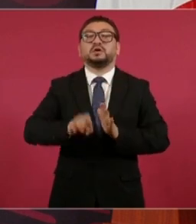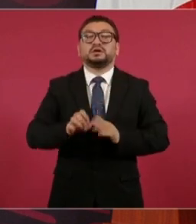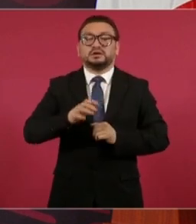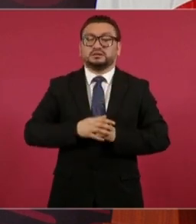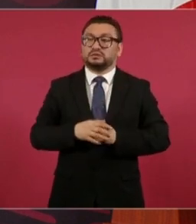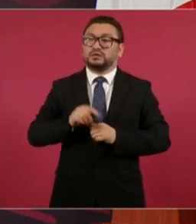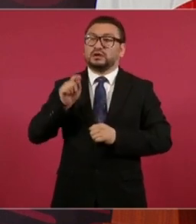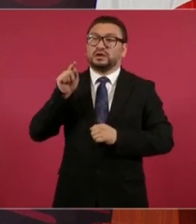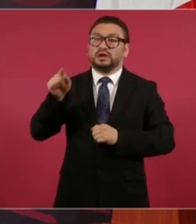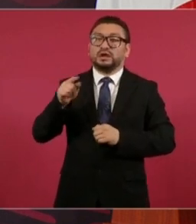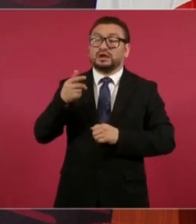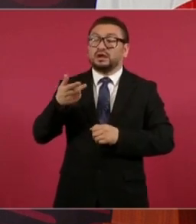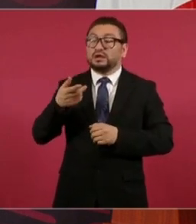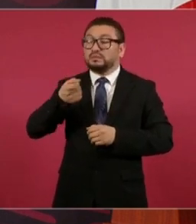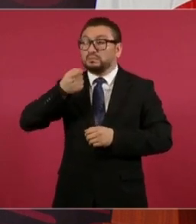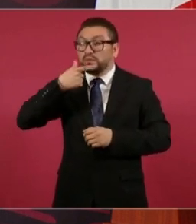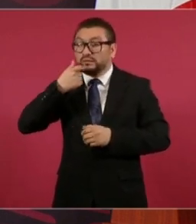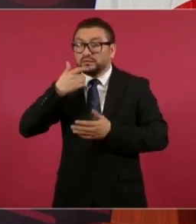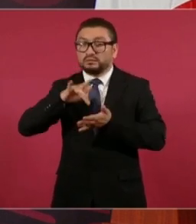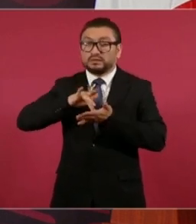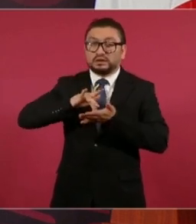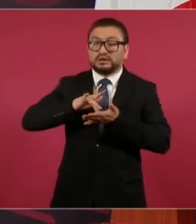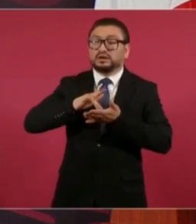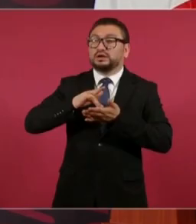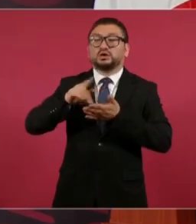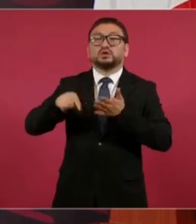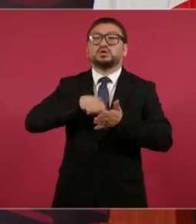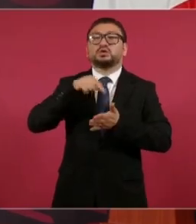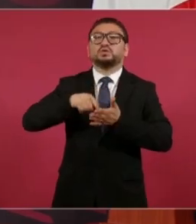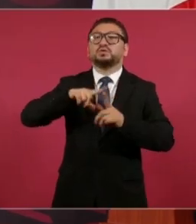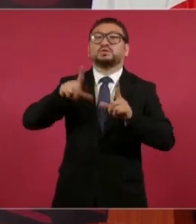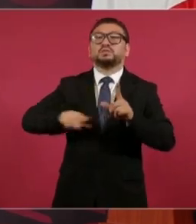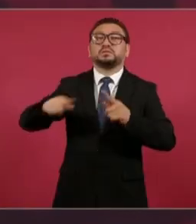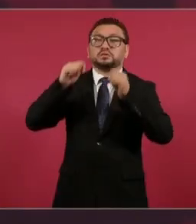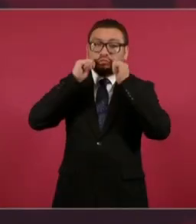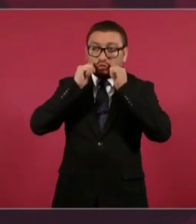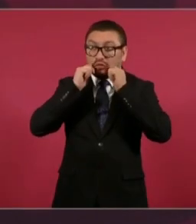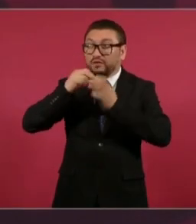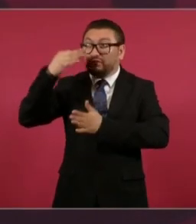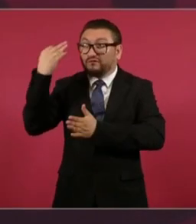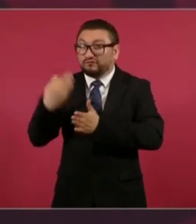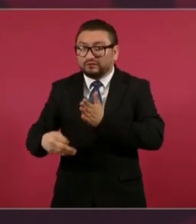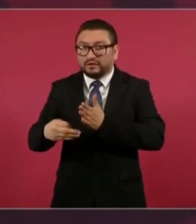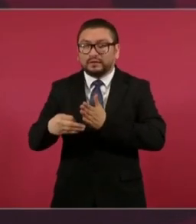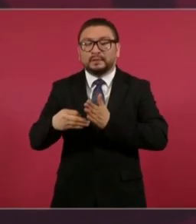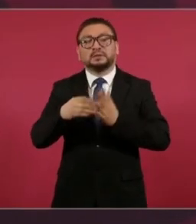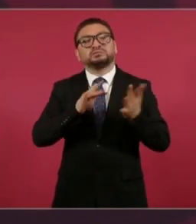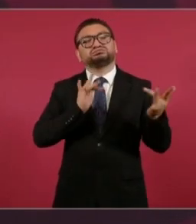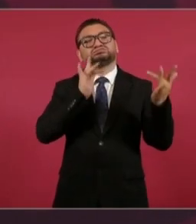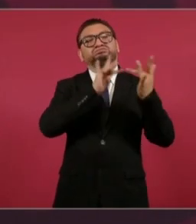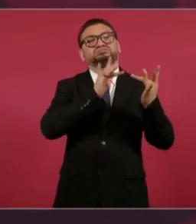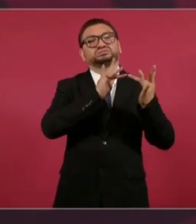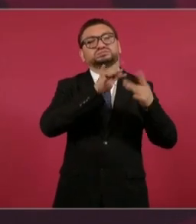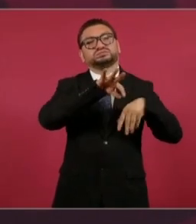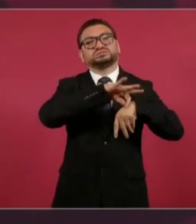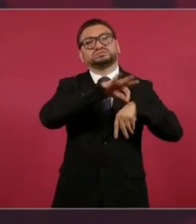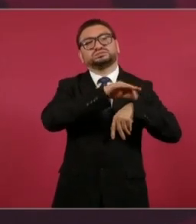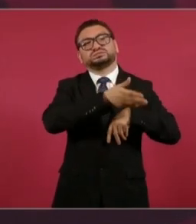un una medicina en cualquier lugar del país se pueda